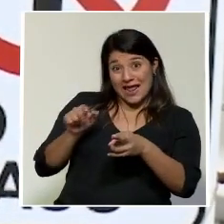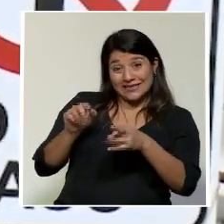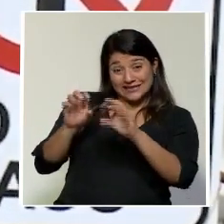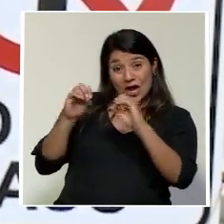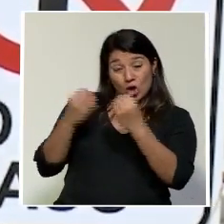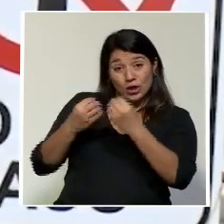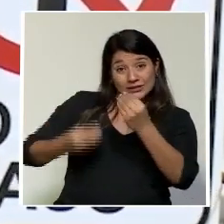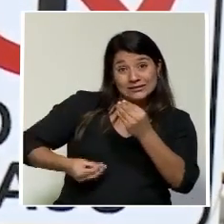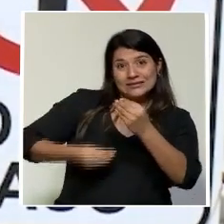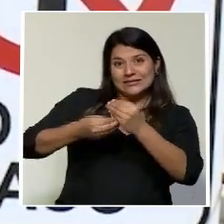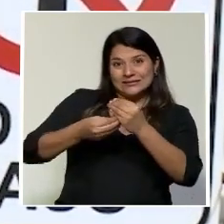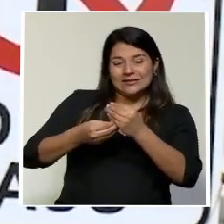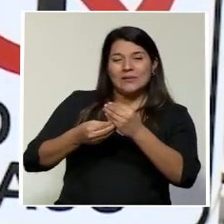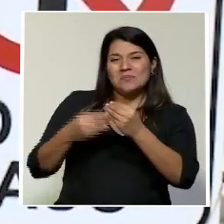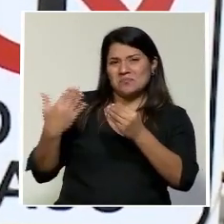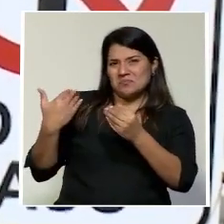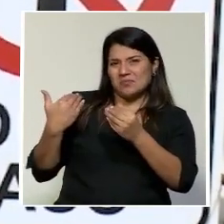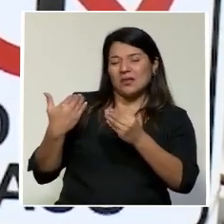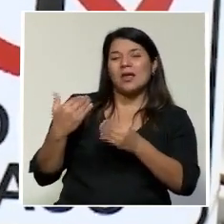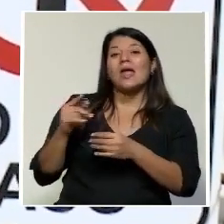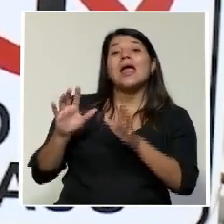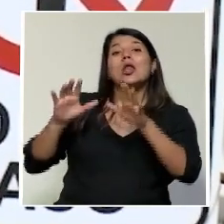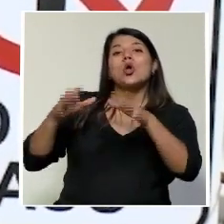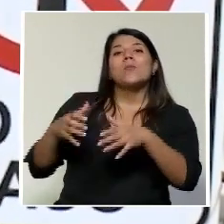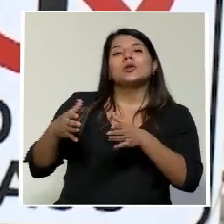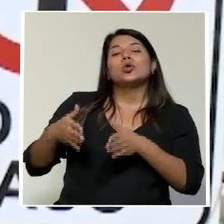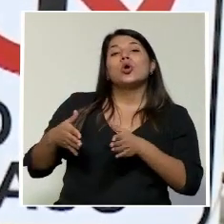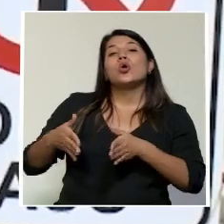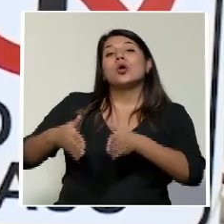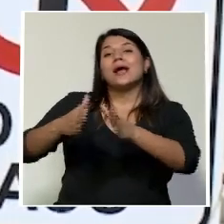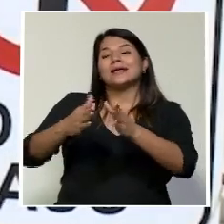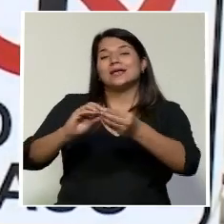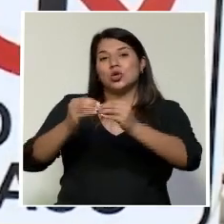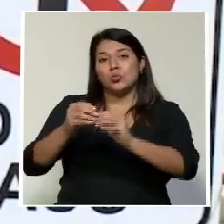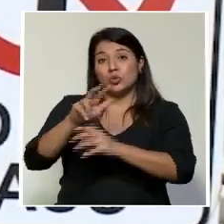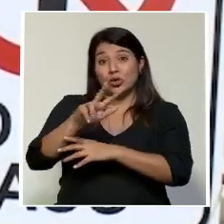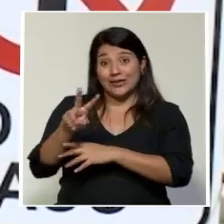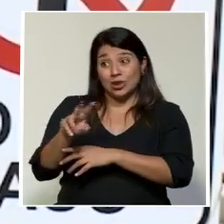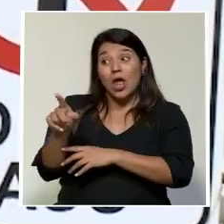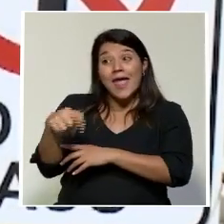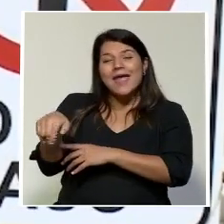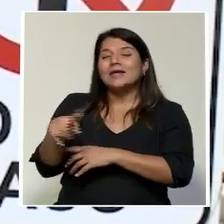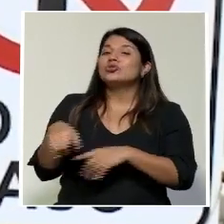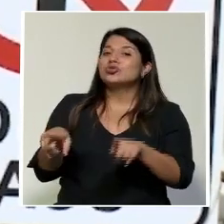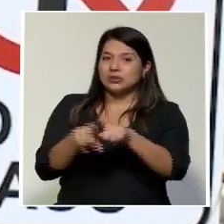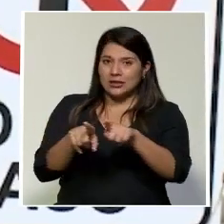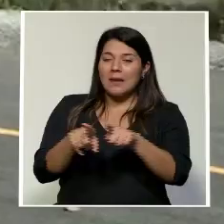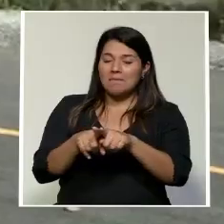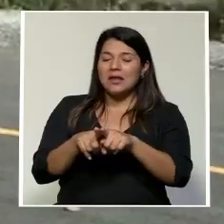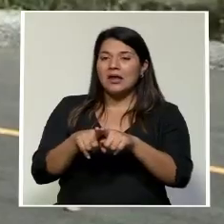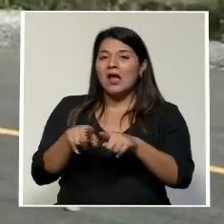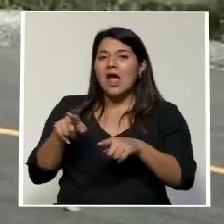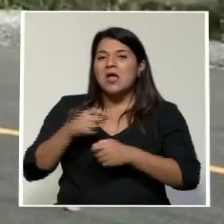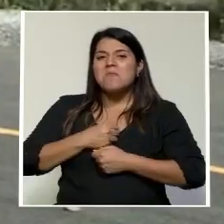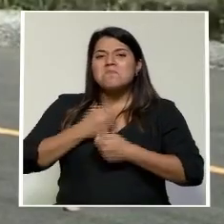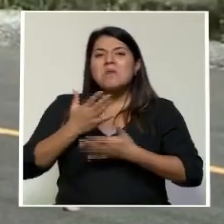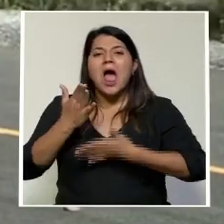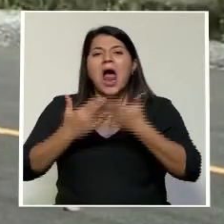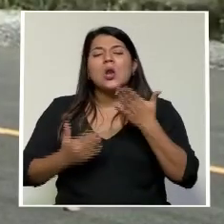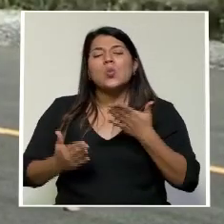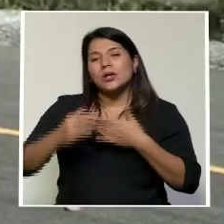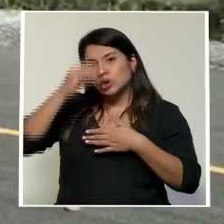que es el Comité Ruta 32, que también van a estar manifestando algunas preocupaciones que ellos